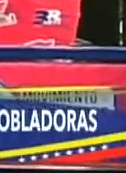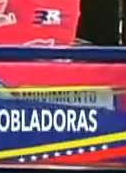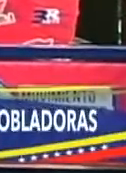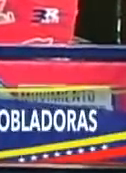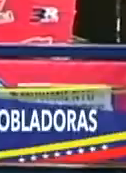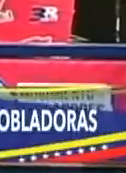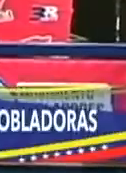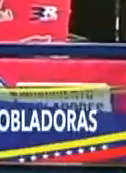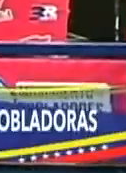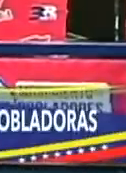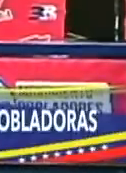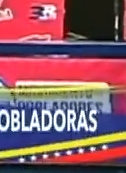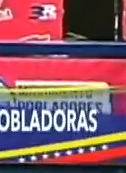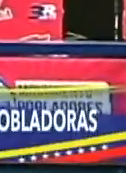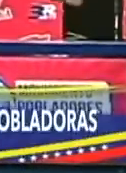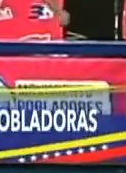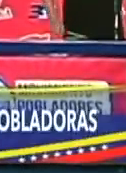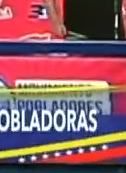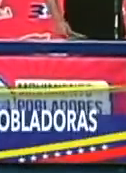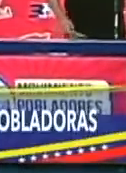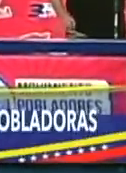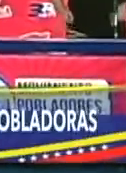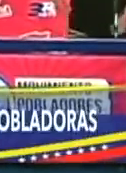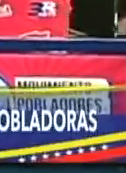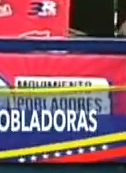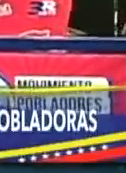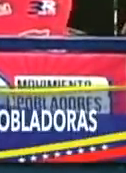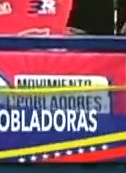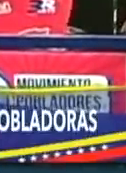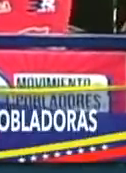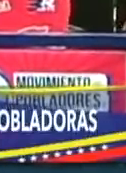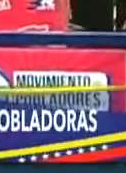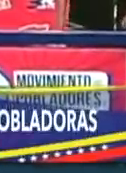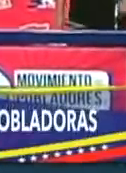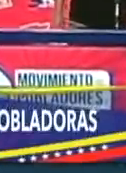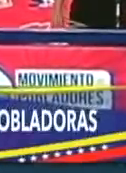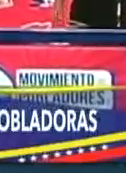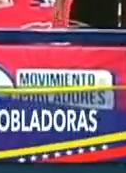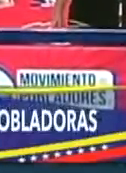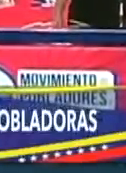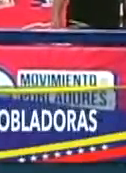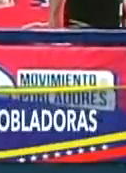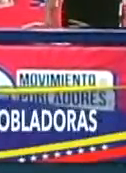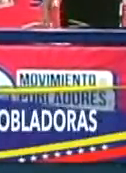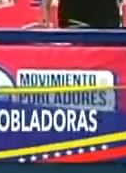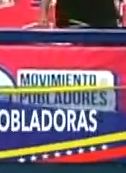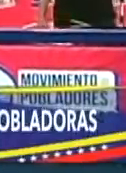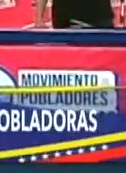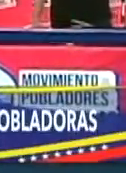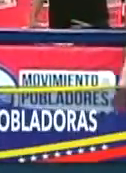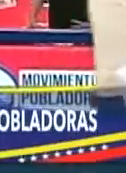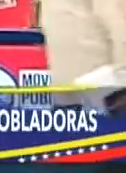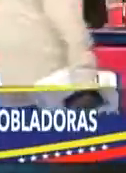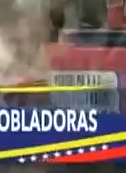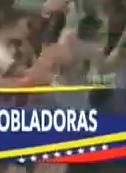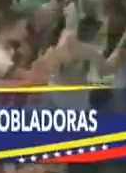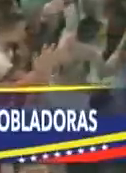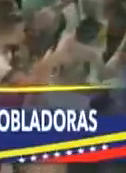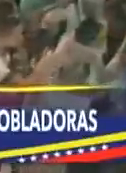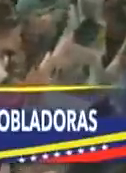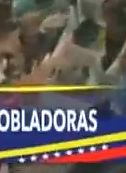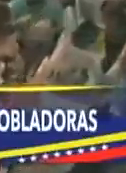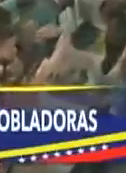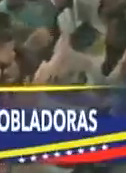construyendo nuestro propio modelo de inclusión social como nunca antes en la historia de la republica vemos allí entonces el saludo al presidente